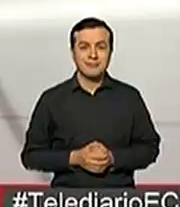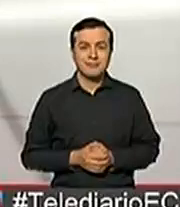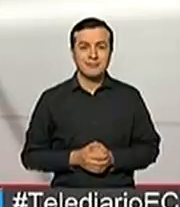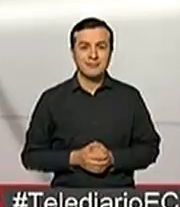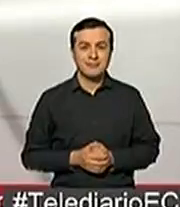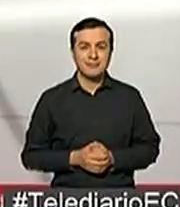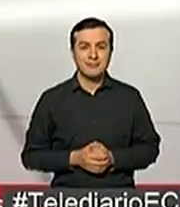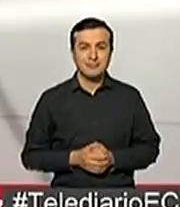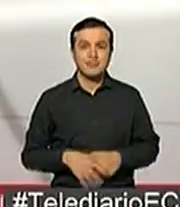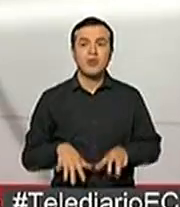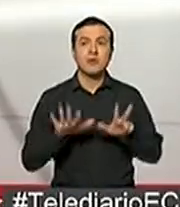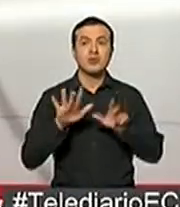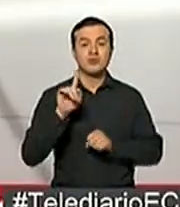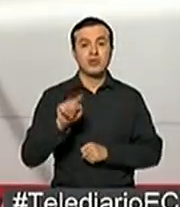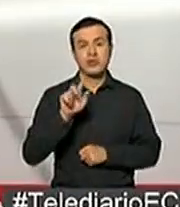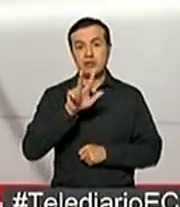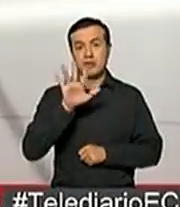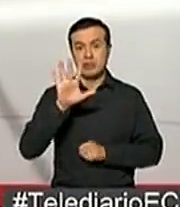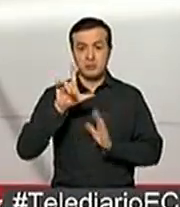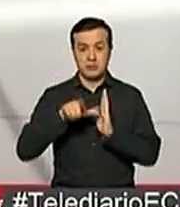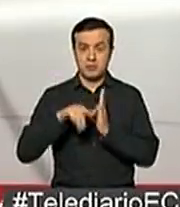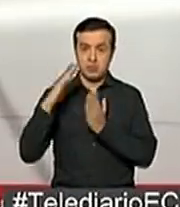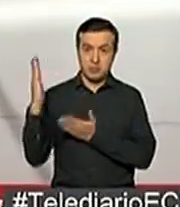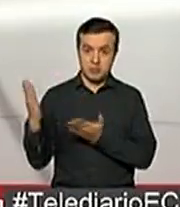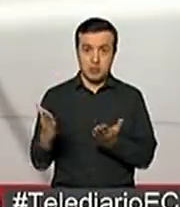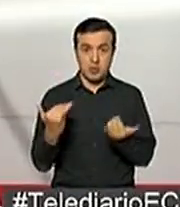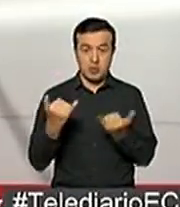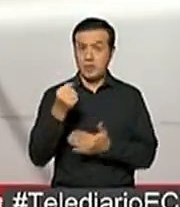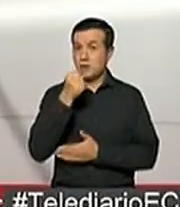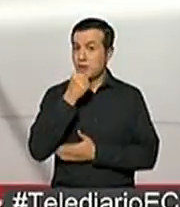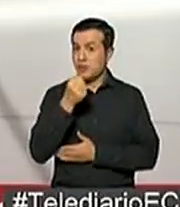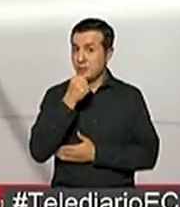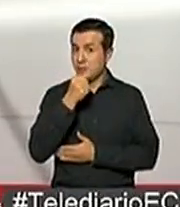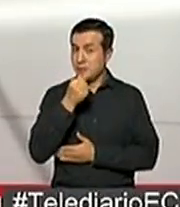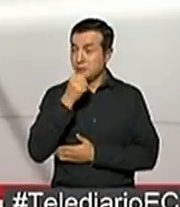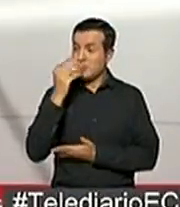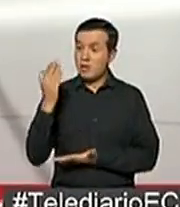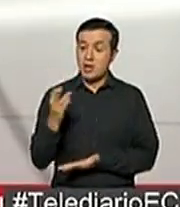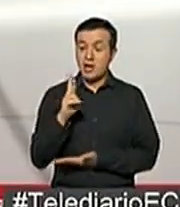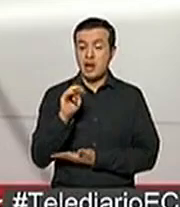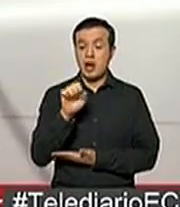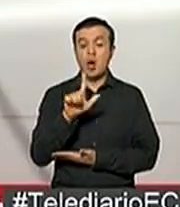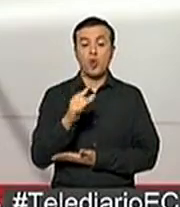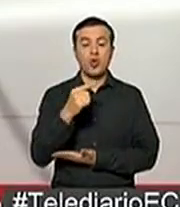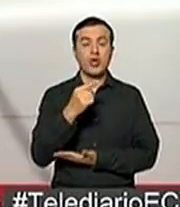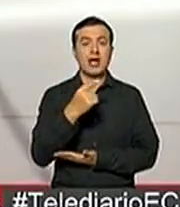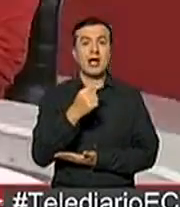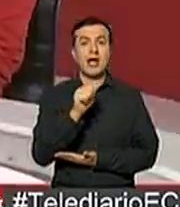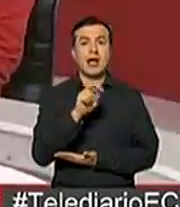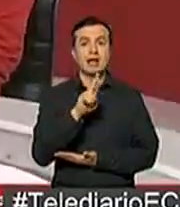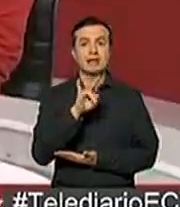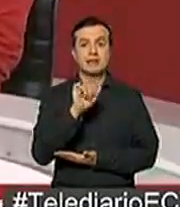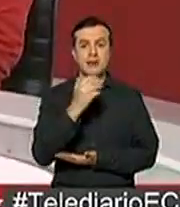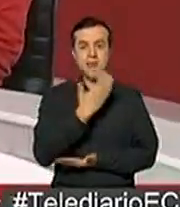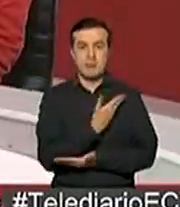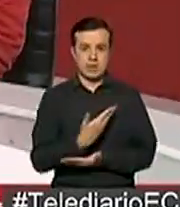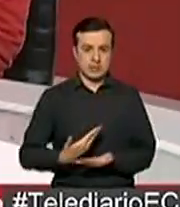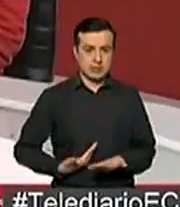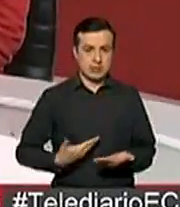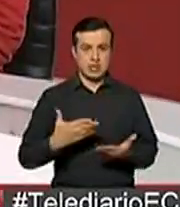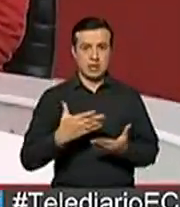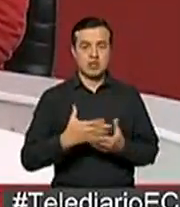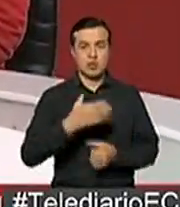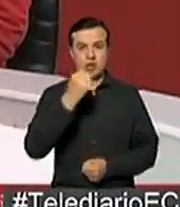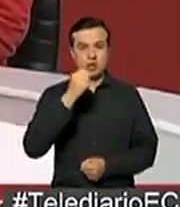20 horas 35 minutos de esta noche nos acompaña en el espacio de entrevista de telediario raúl garcía gutiérrez presidente de la cámara de turismo de